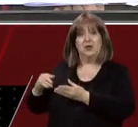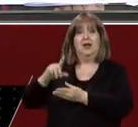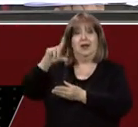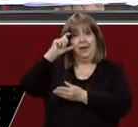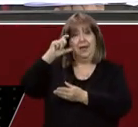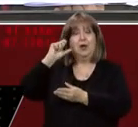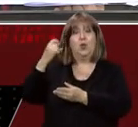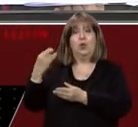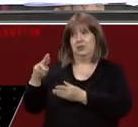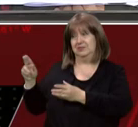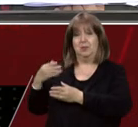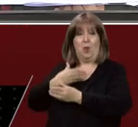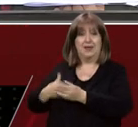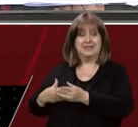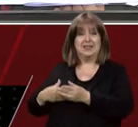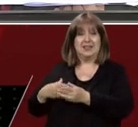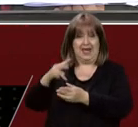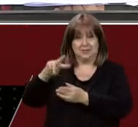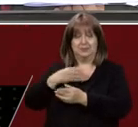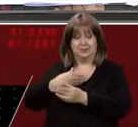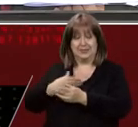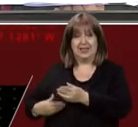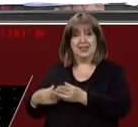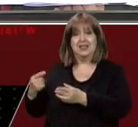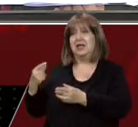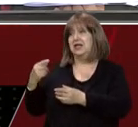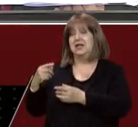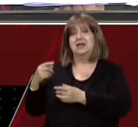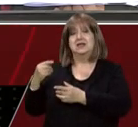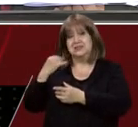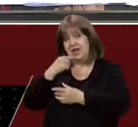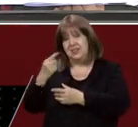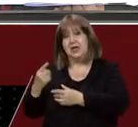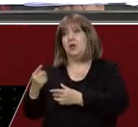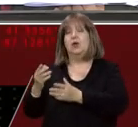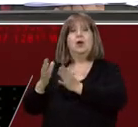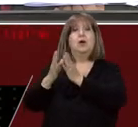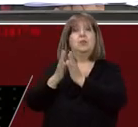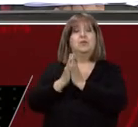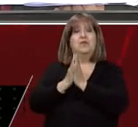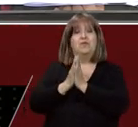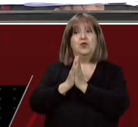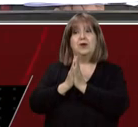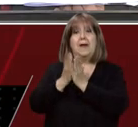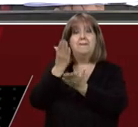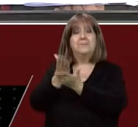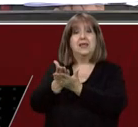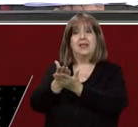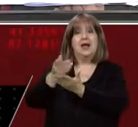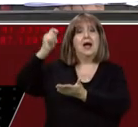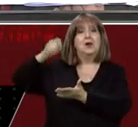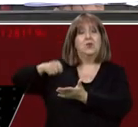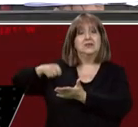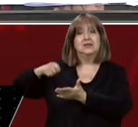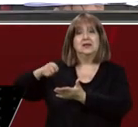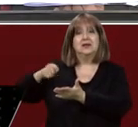también, presidente de SUME, expresidente, llegó a decir, y le pidió por favor a la presidencia del tribunal,